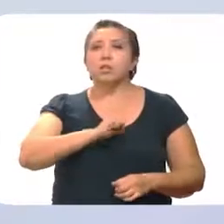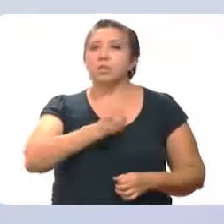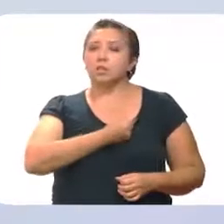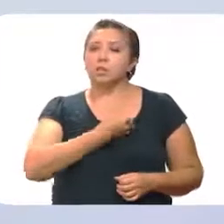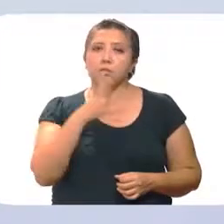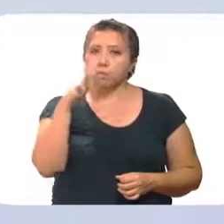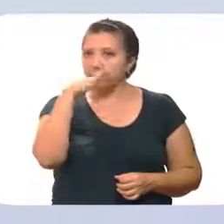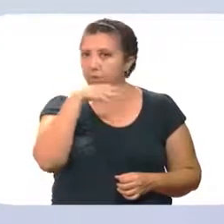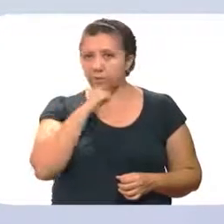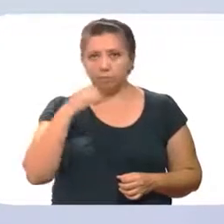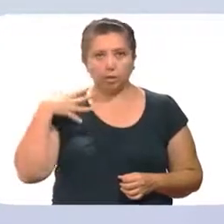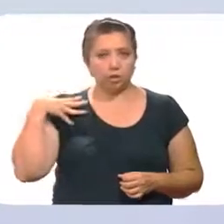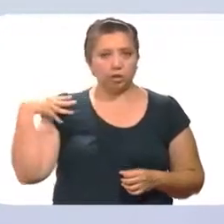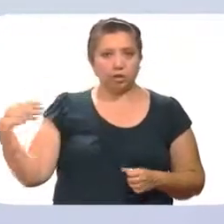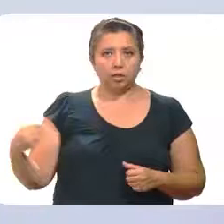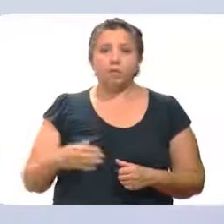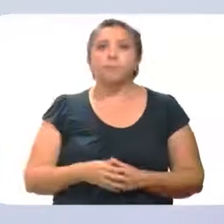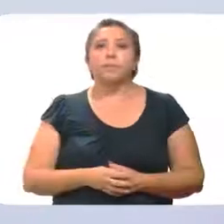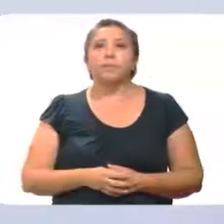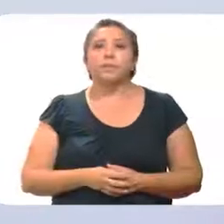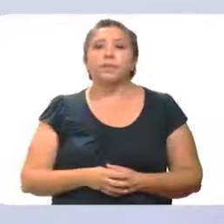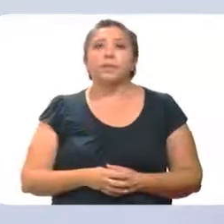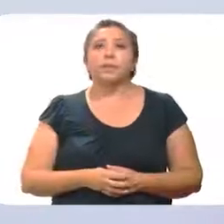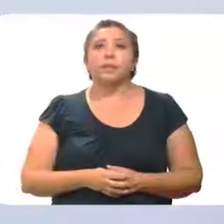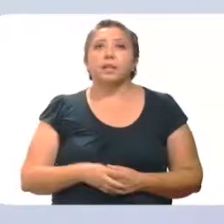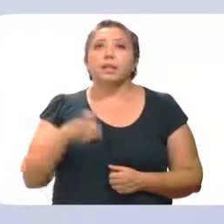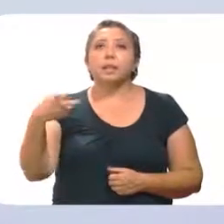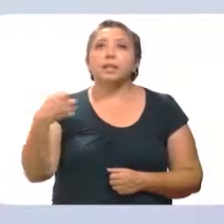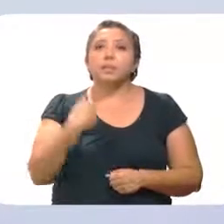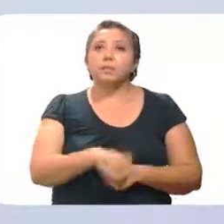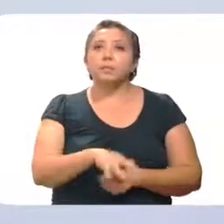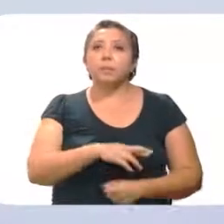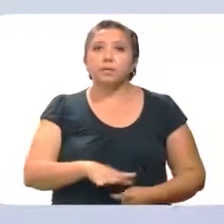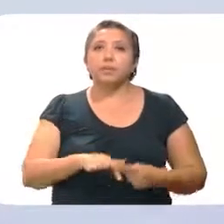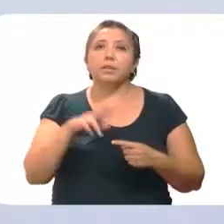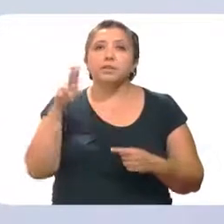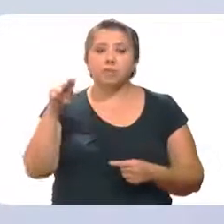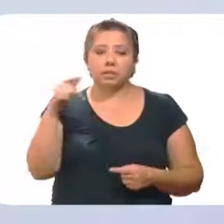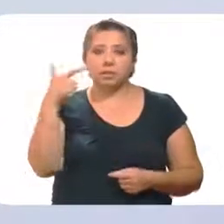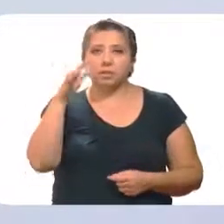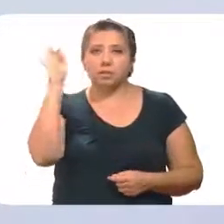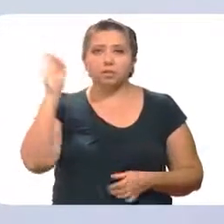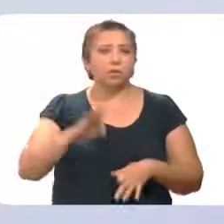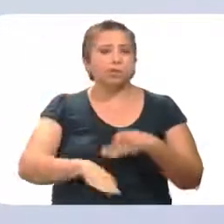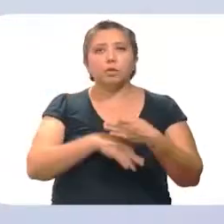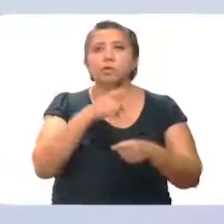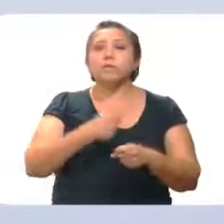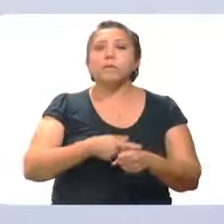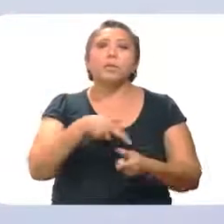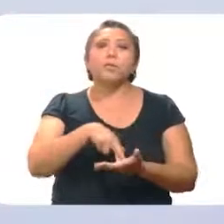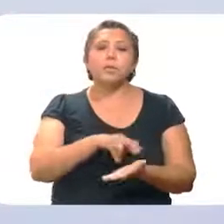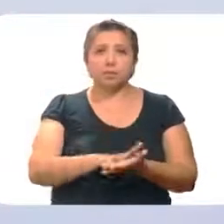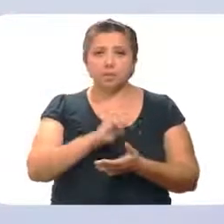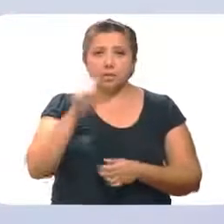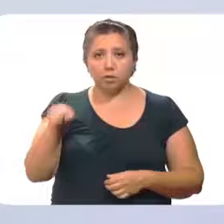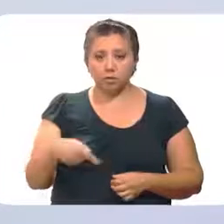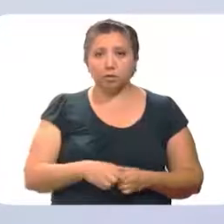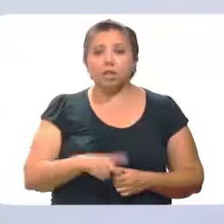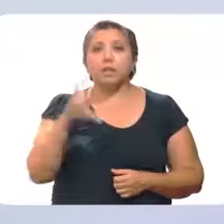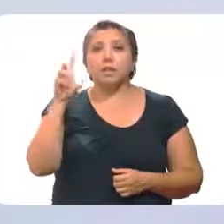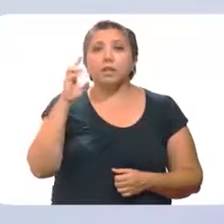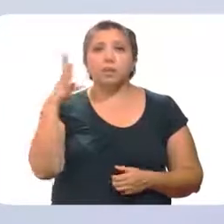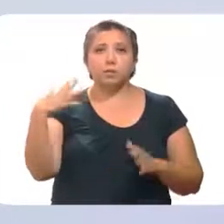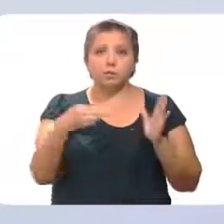recuperaron, no presentan síntomas ni pueden contagiar. Esta cifra representa el 87% del total de contagios registrados, que